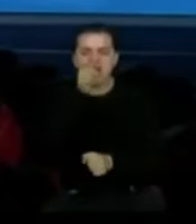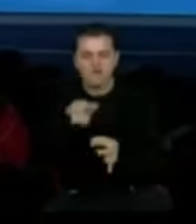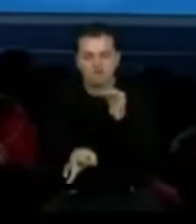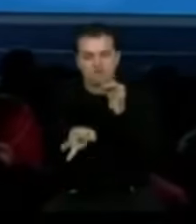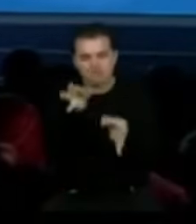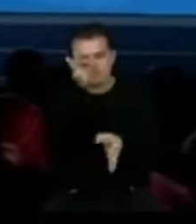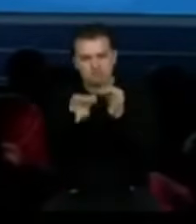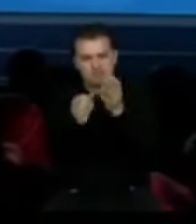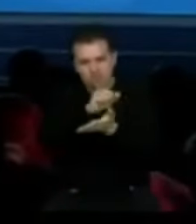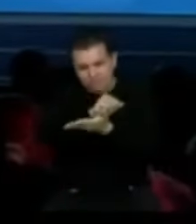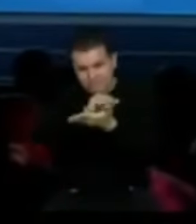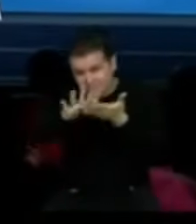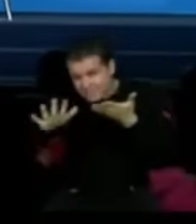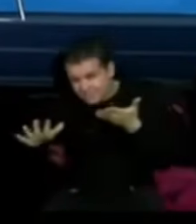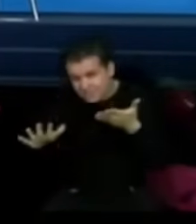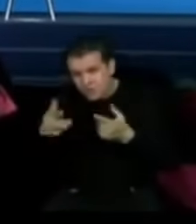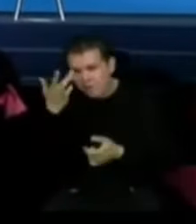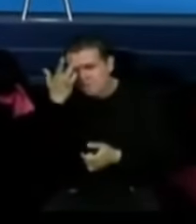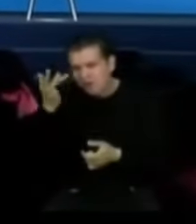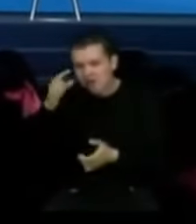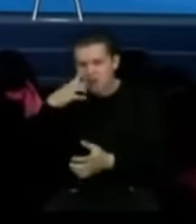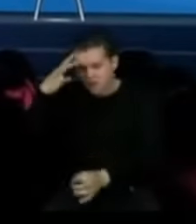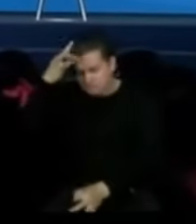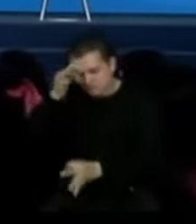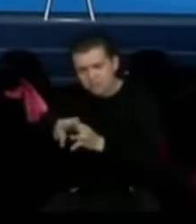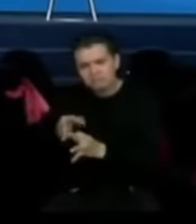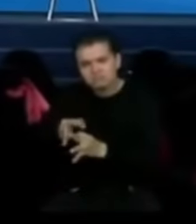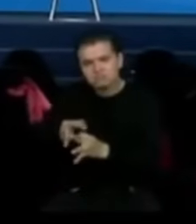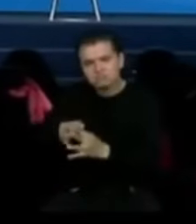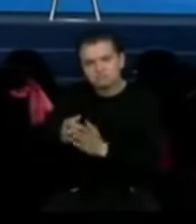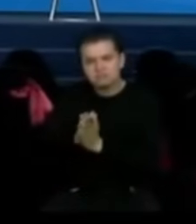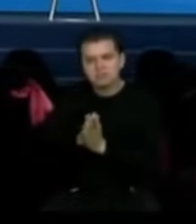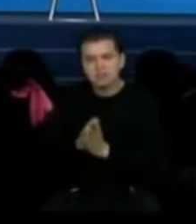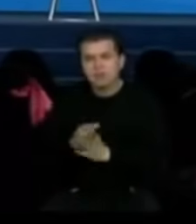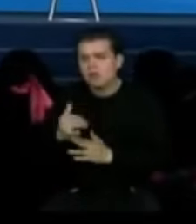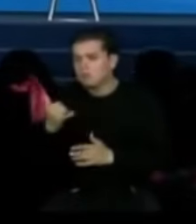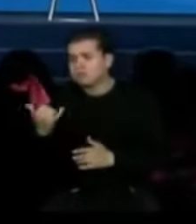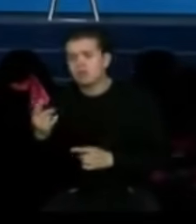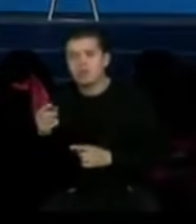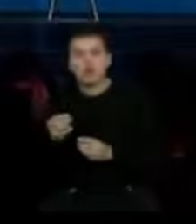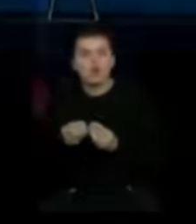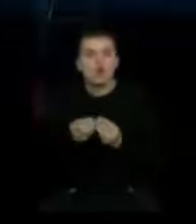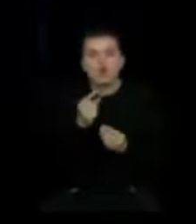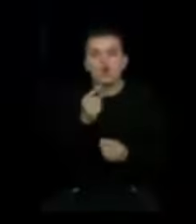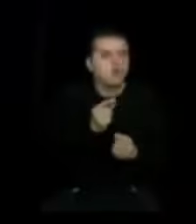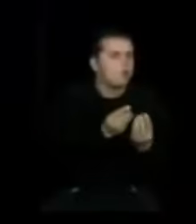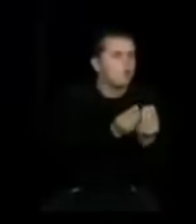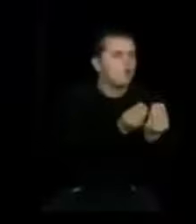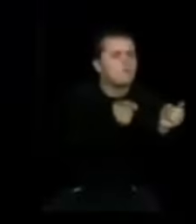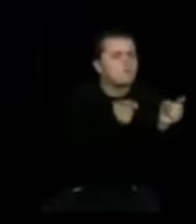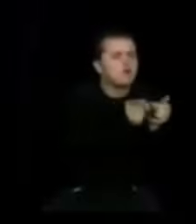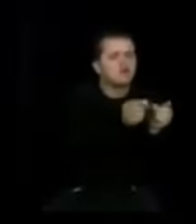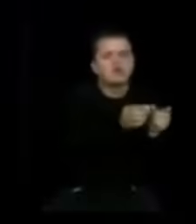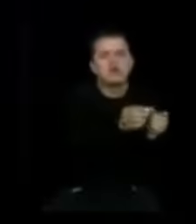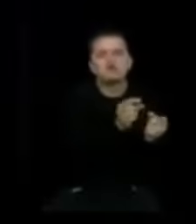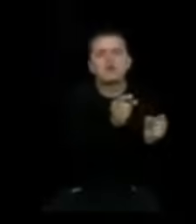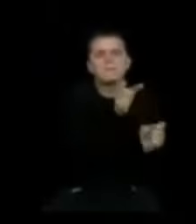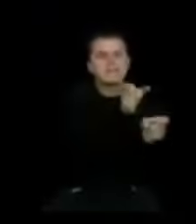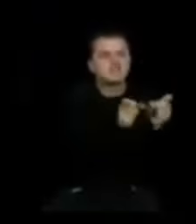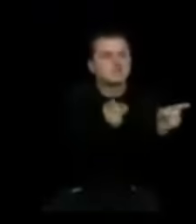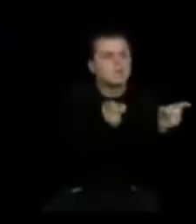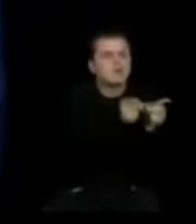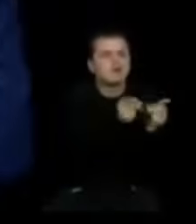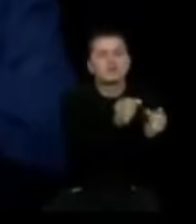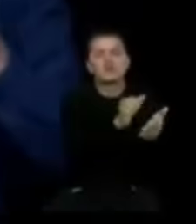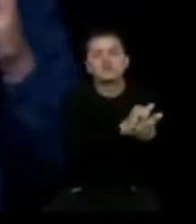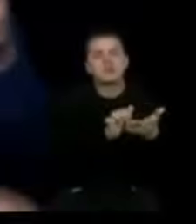justo, santo por la fe. No hay unos poquitos santos. Todo